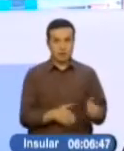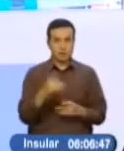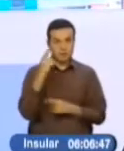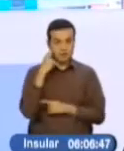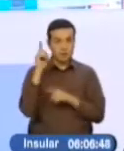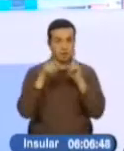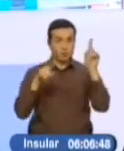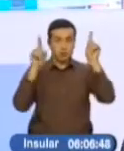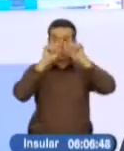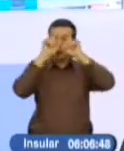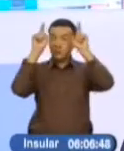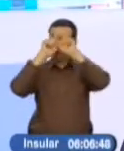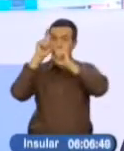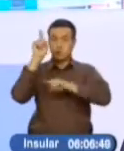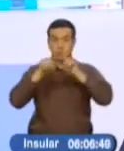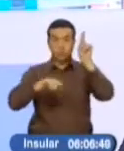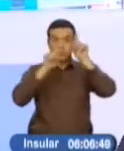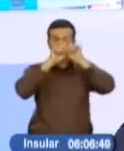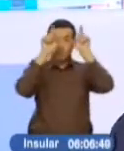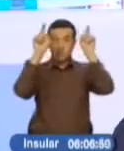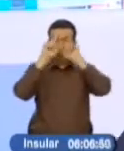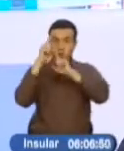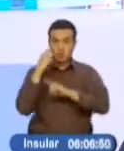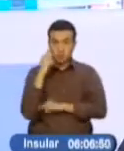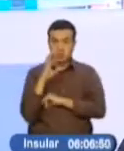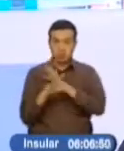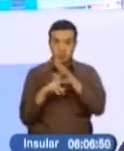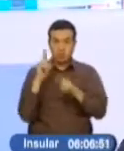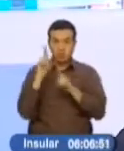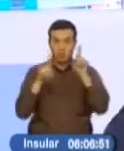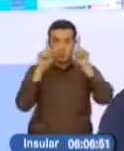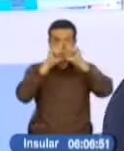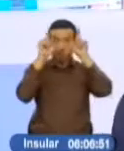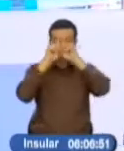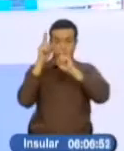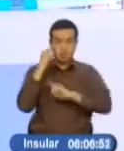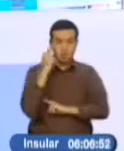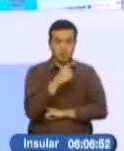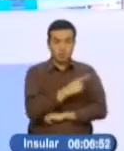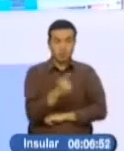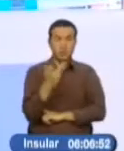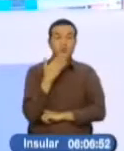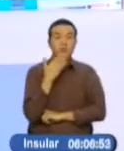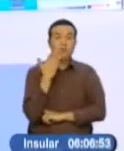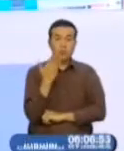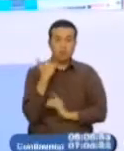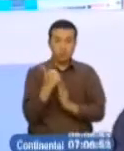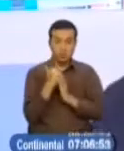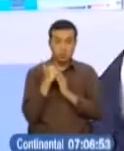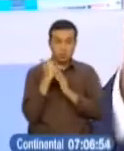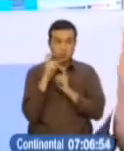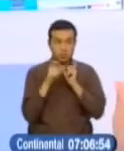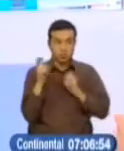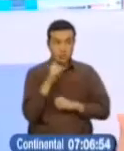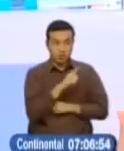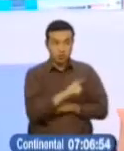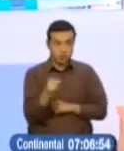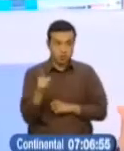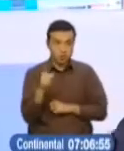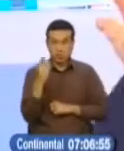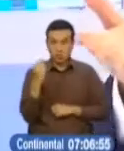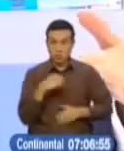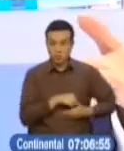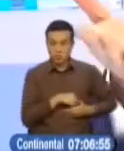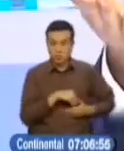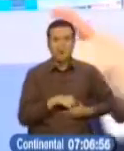tienen algunas empresas, la corrupción de algunas empresas, de que en lugar de que eso signifique un beneficio para la ciudadanía, simplemente se lo meten al